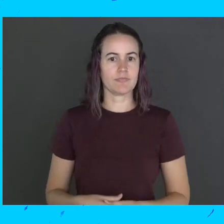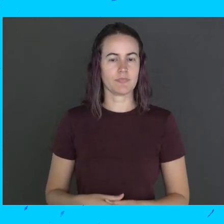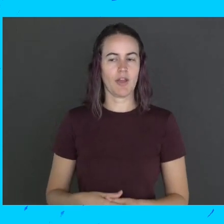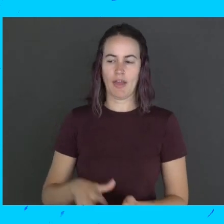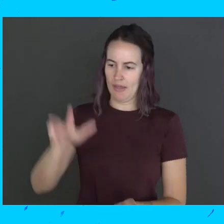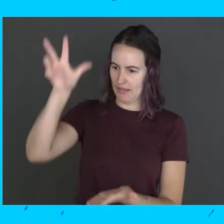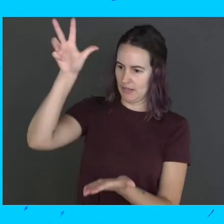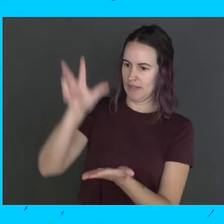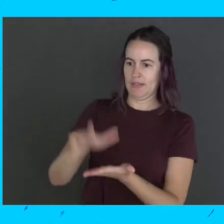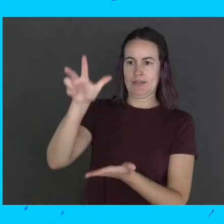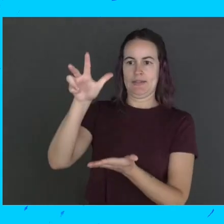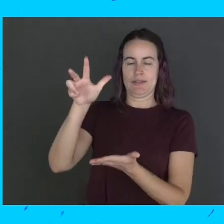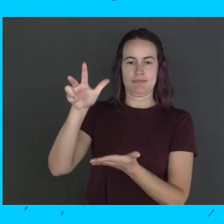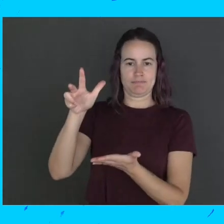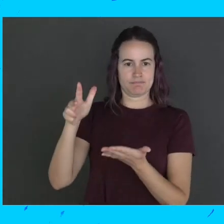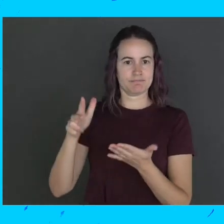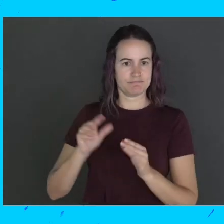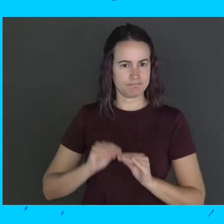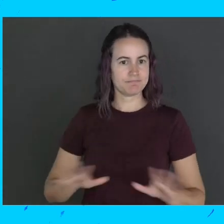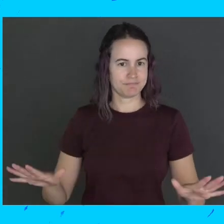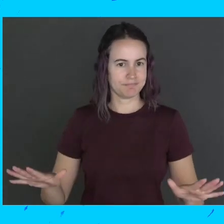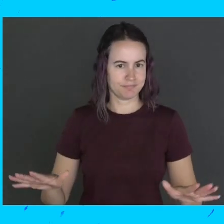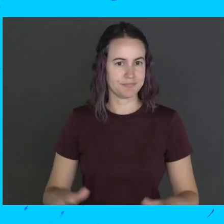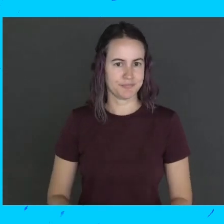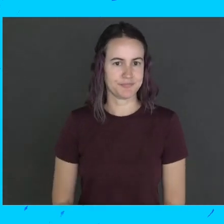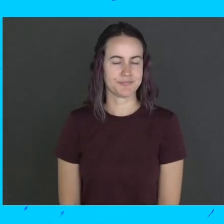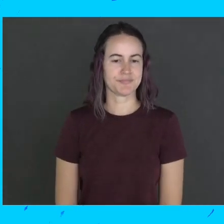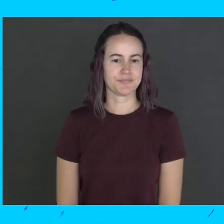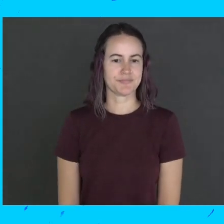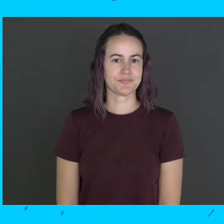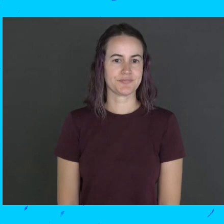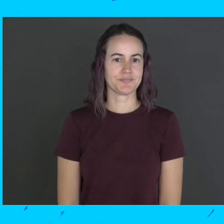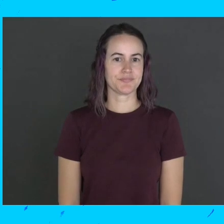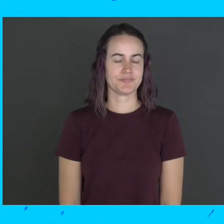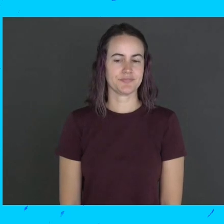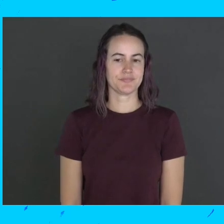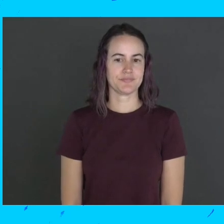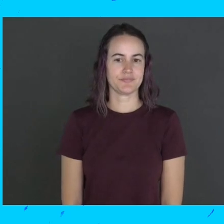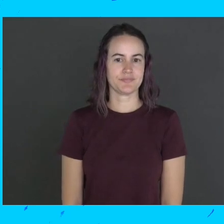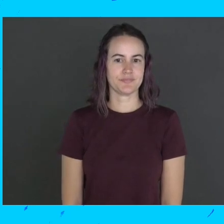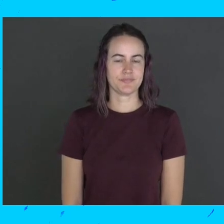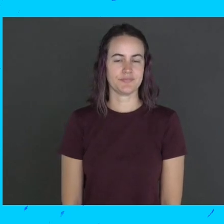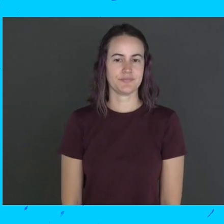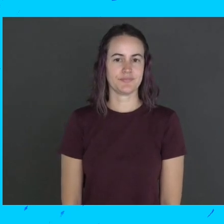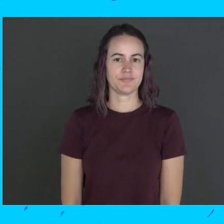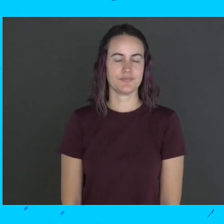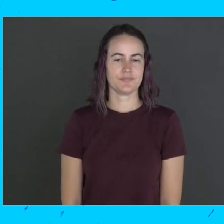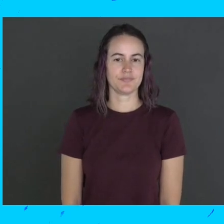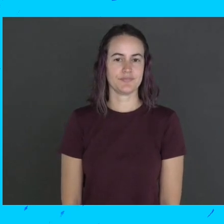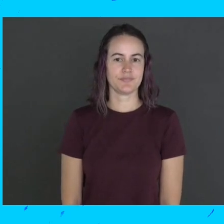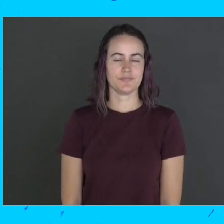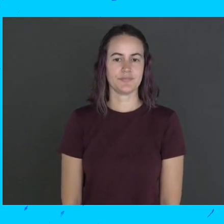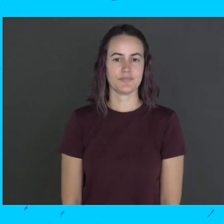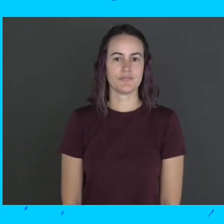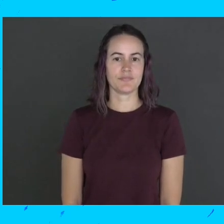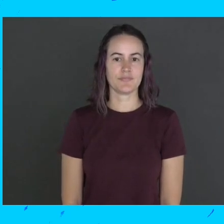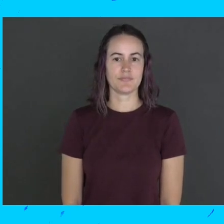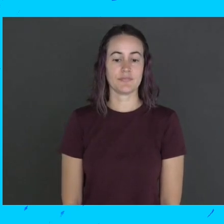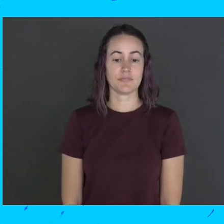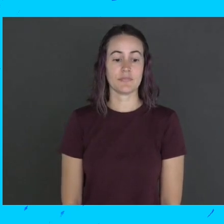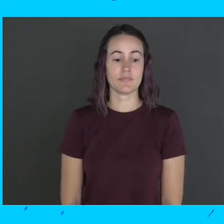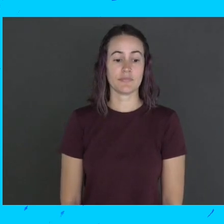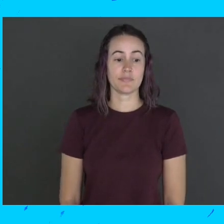que juntarnos para apoyar esa estrategia, para tener una visión